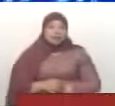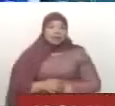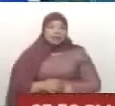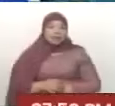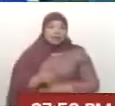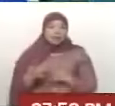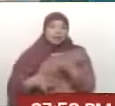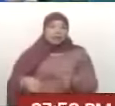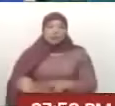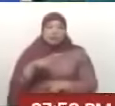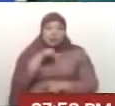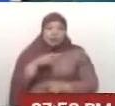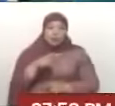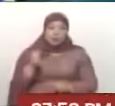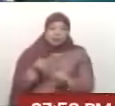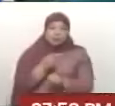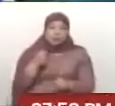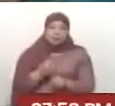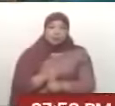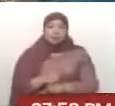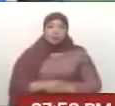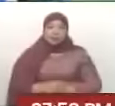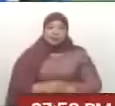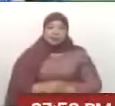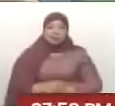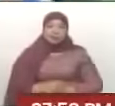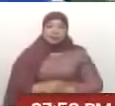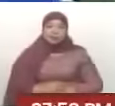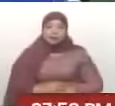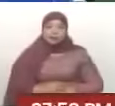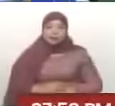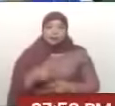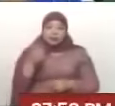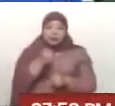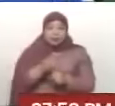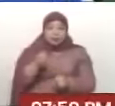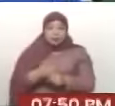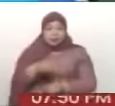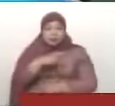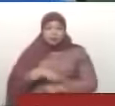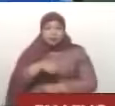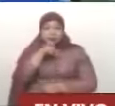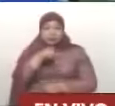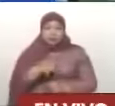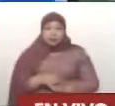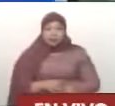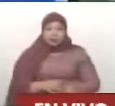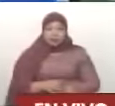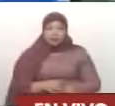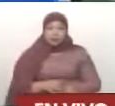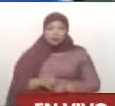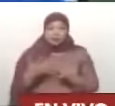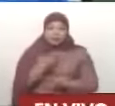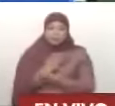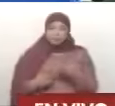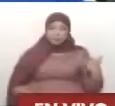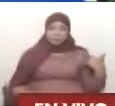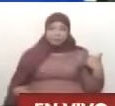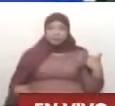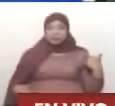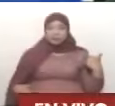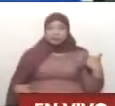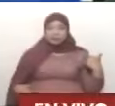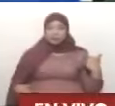sociales. Correcto. En la que nosotros estamos, bueno, comprometidos, porque tenemos que usar las redes sociales. ¿Pero qué ha pasado aquí, presidente? Google despidió